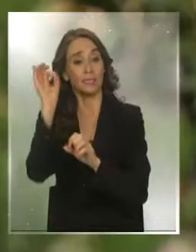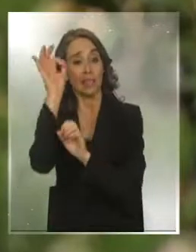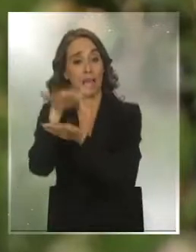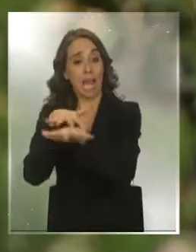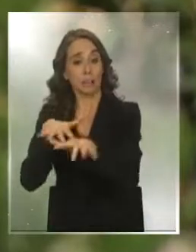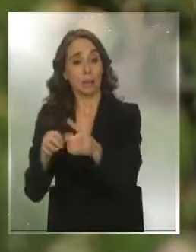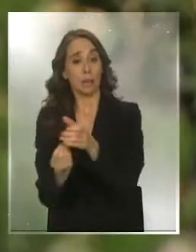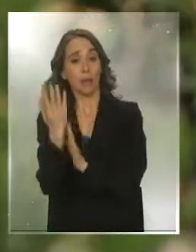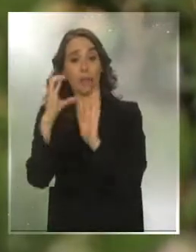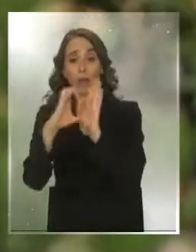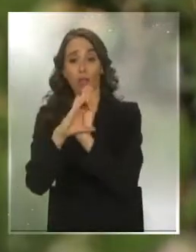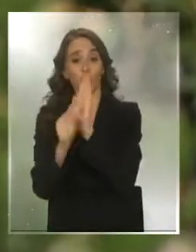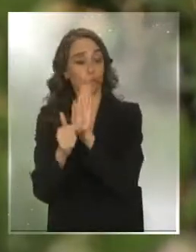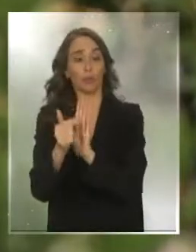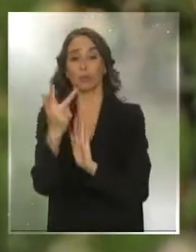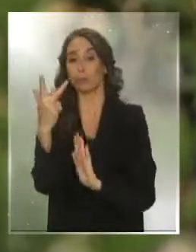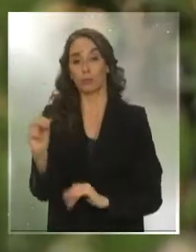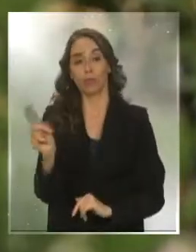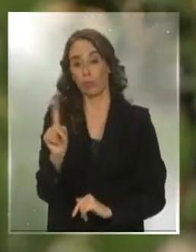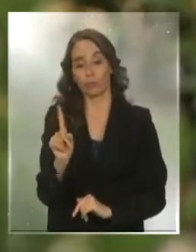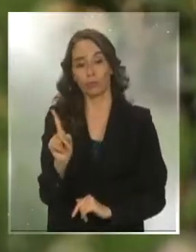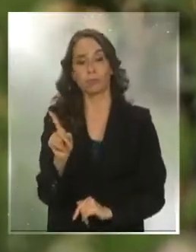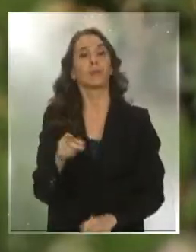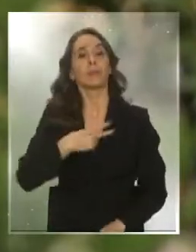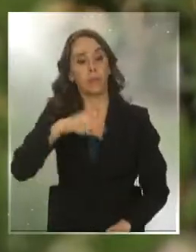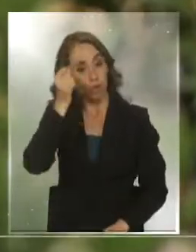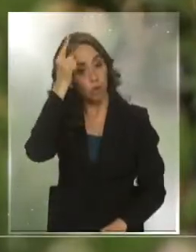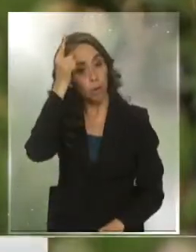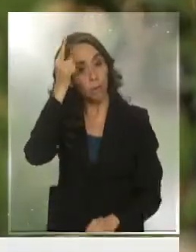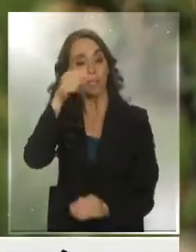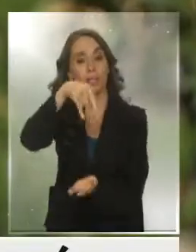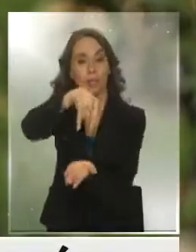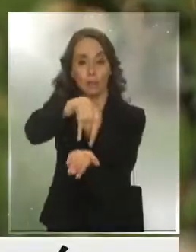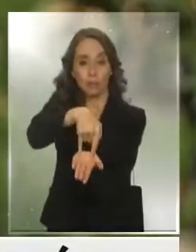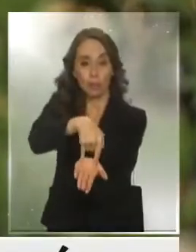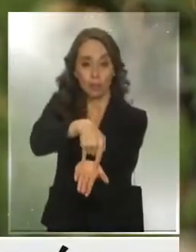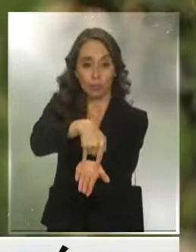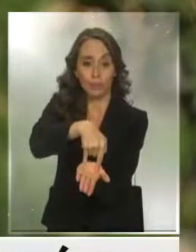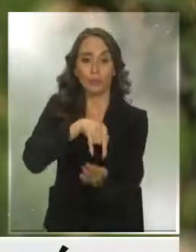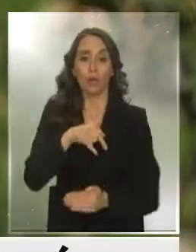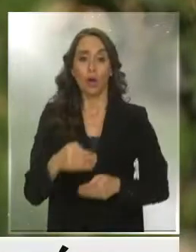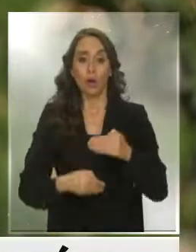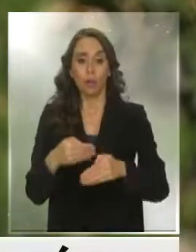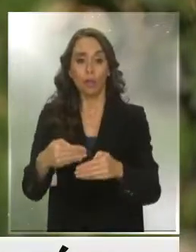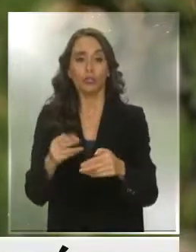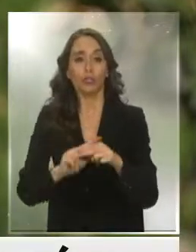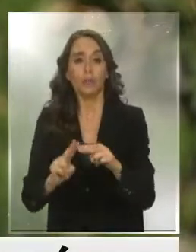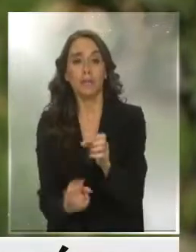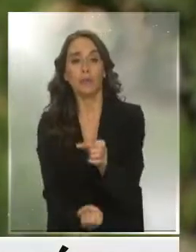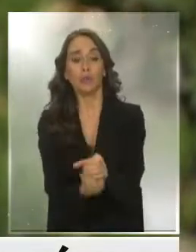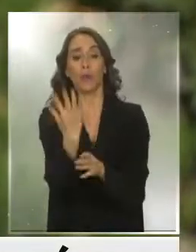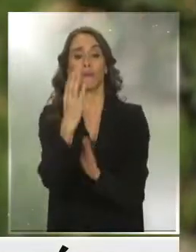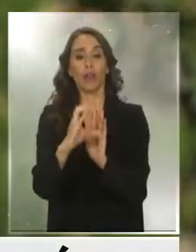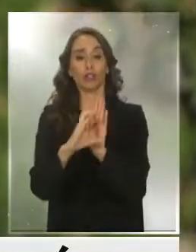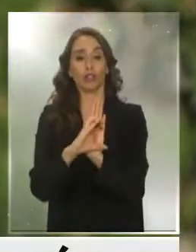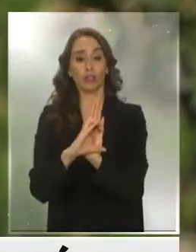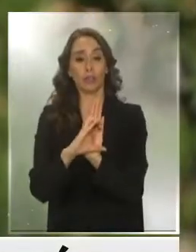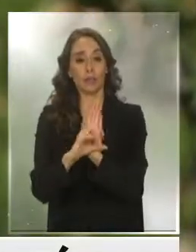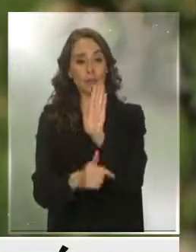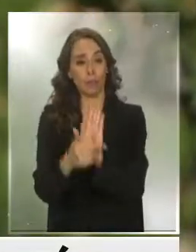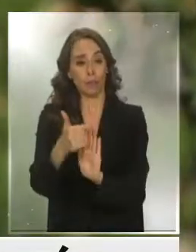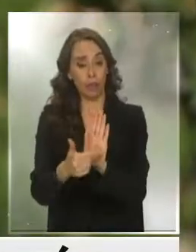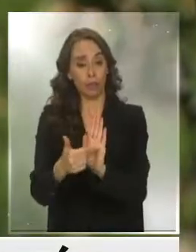Constituyente, pero entendemos claramente de que el Congreso y este proceso de nueva Constitución, para que